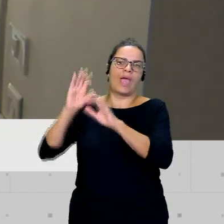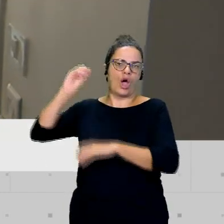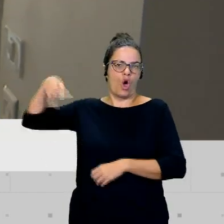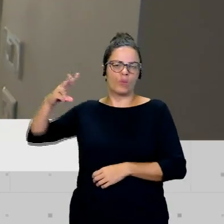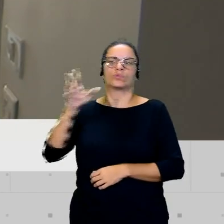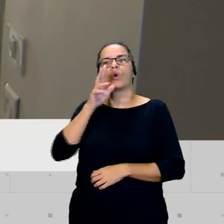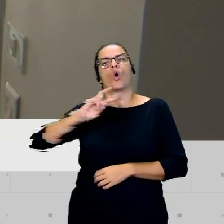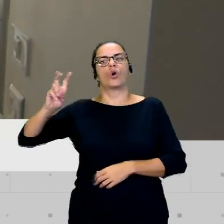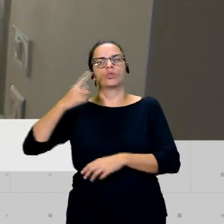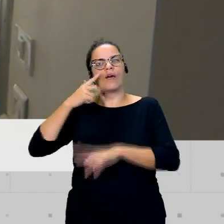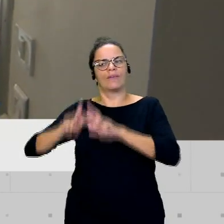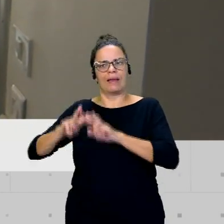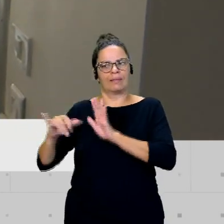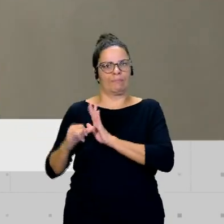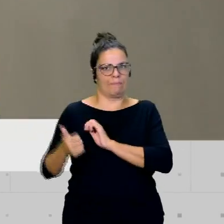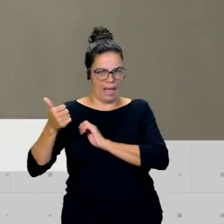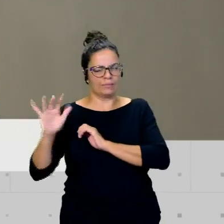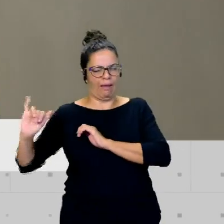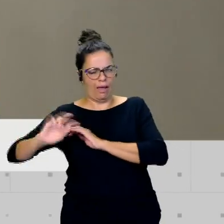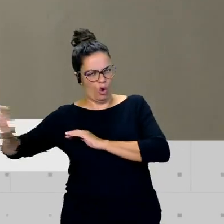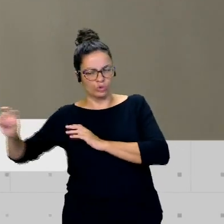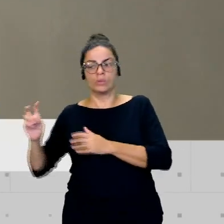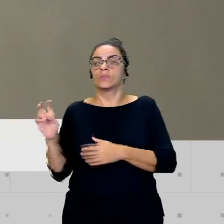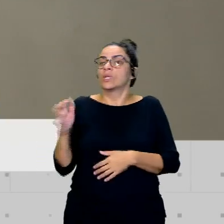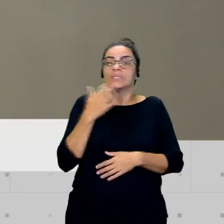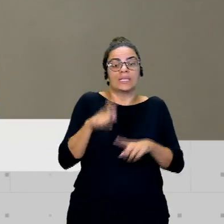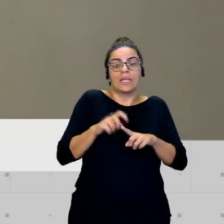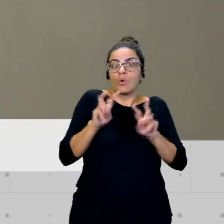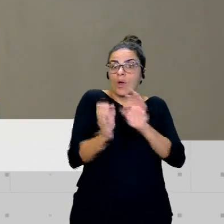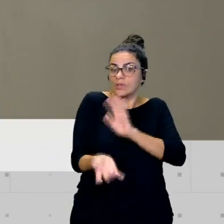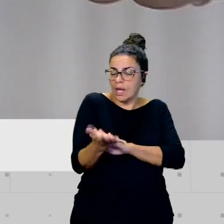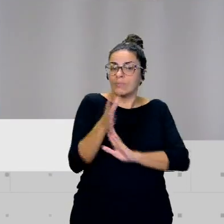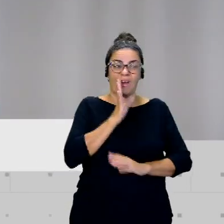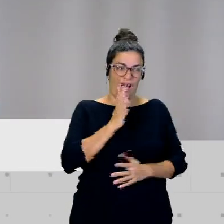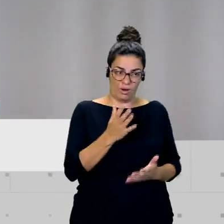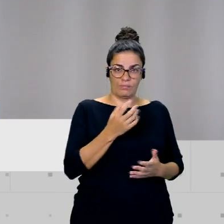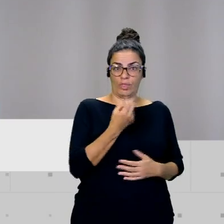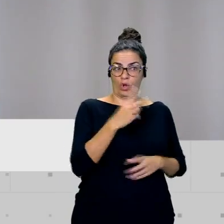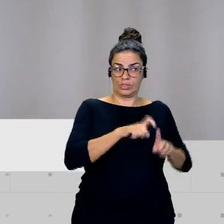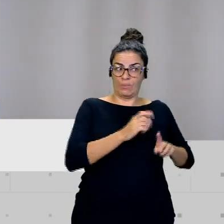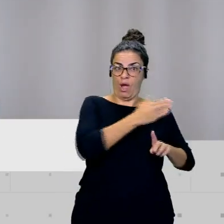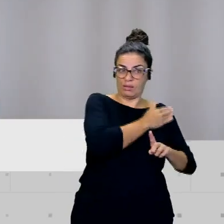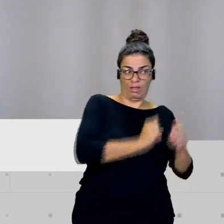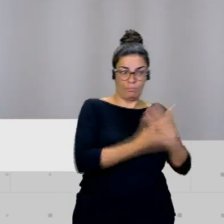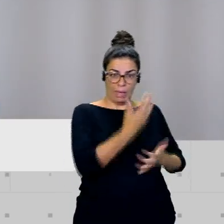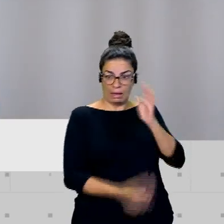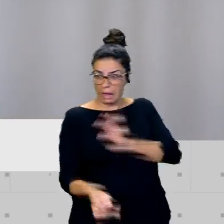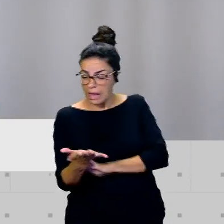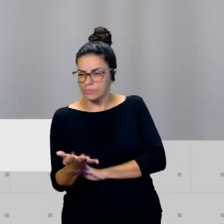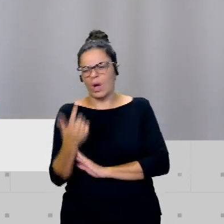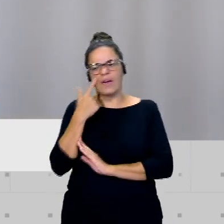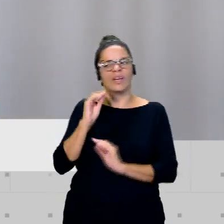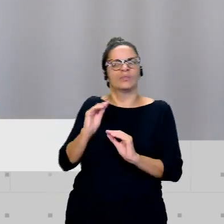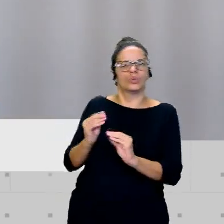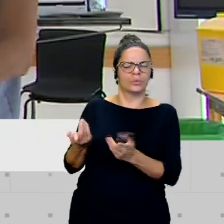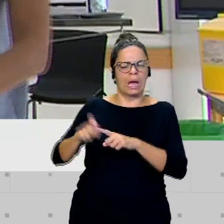más cercana. Y sí, efectivamente, cada vez que sale una variante nueva, como es el caso, que es una fusión de dos previas, pues hay que ver de que picojea de alguna